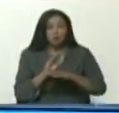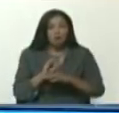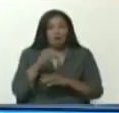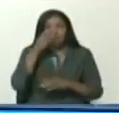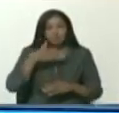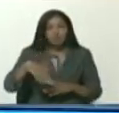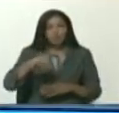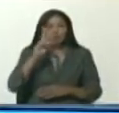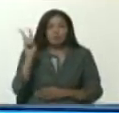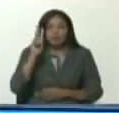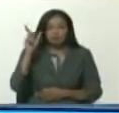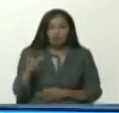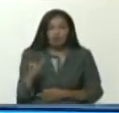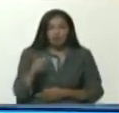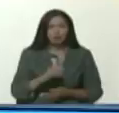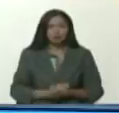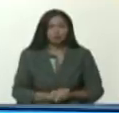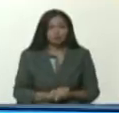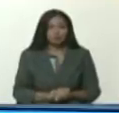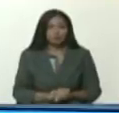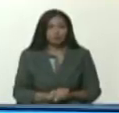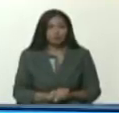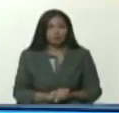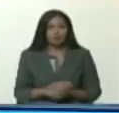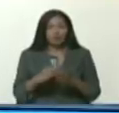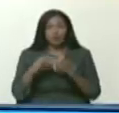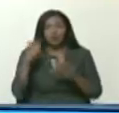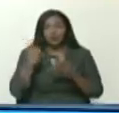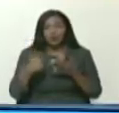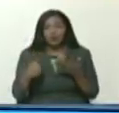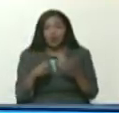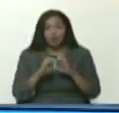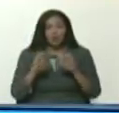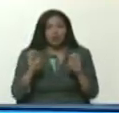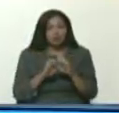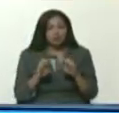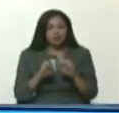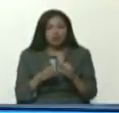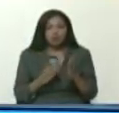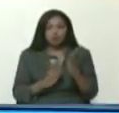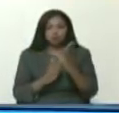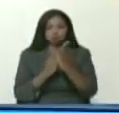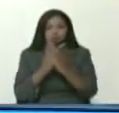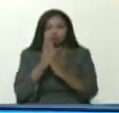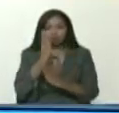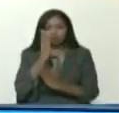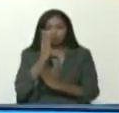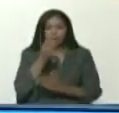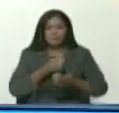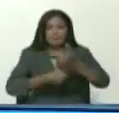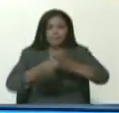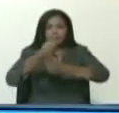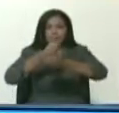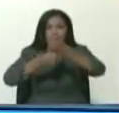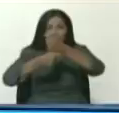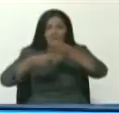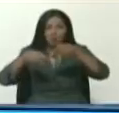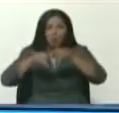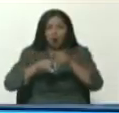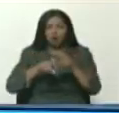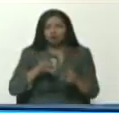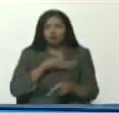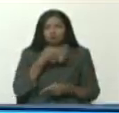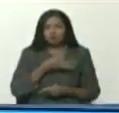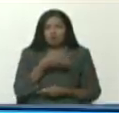pueblo venezolano en todos los aspectos. La educación es la columna vertebral de una sociedad, es